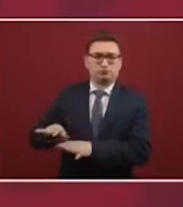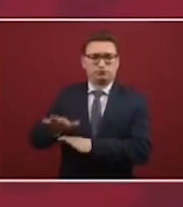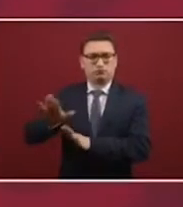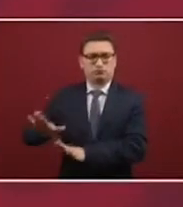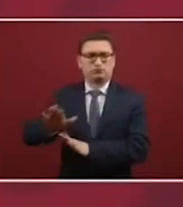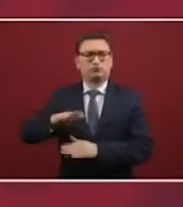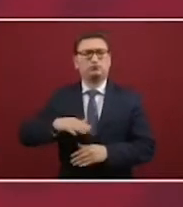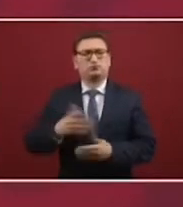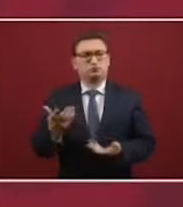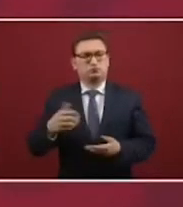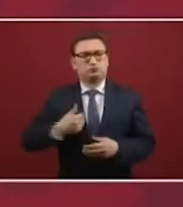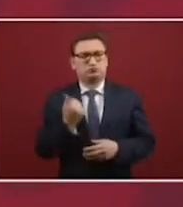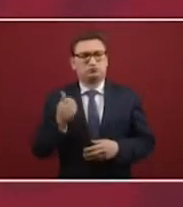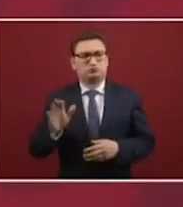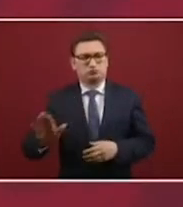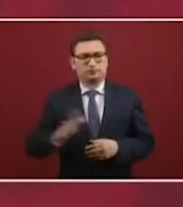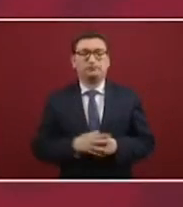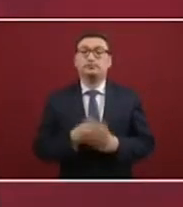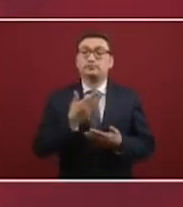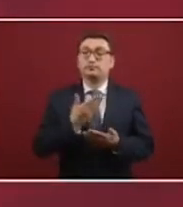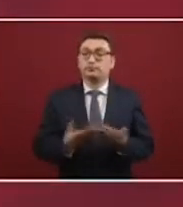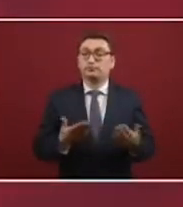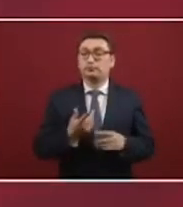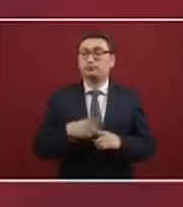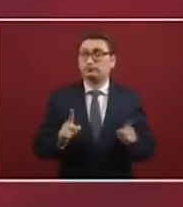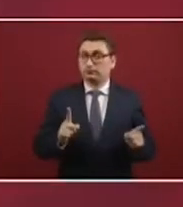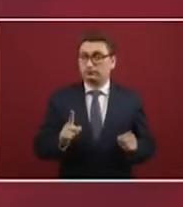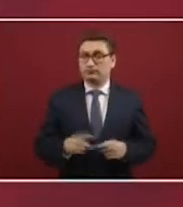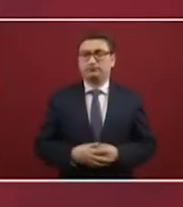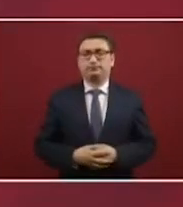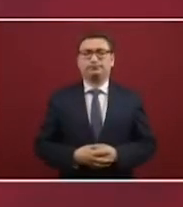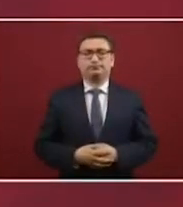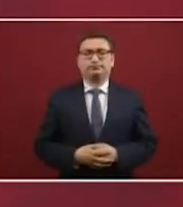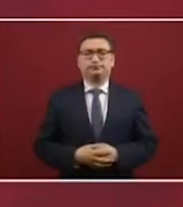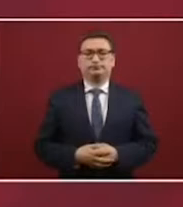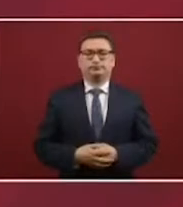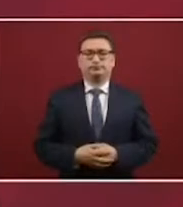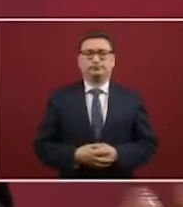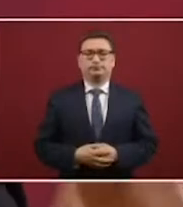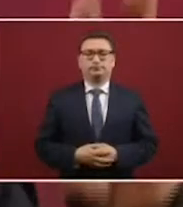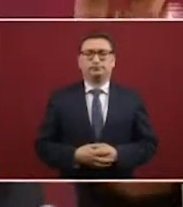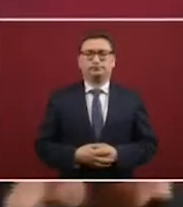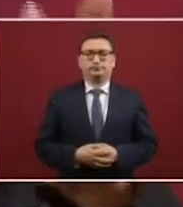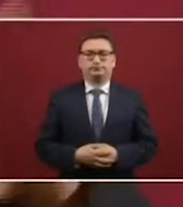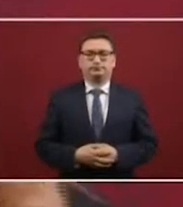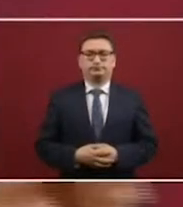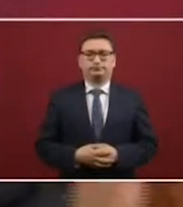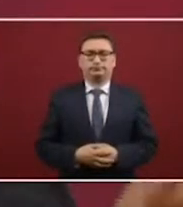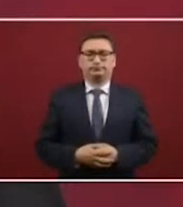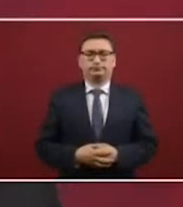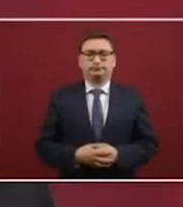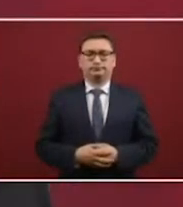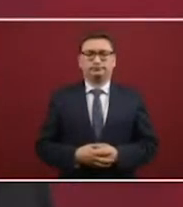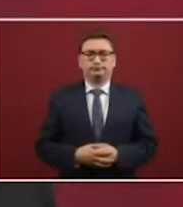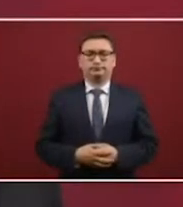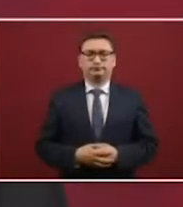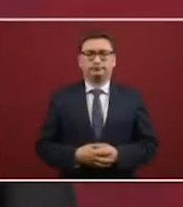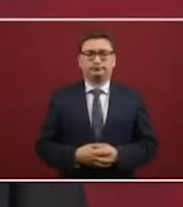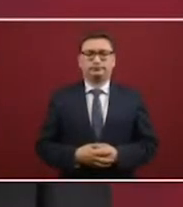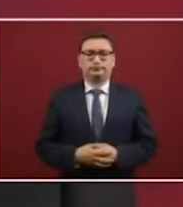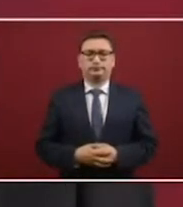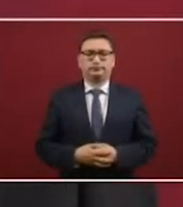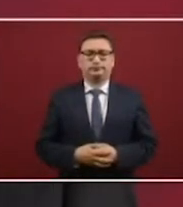banco del ejército y ahora este bah a